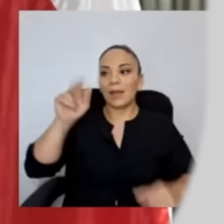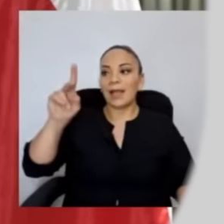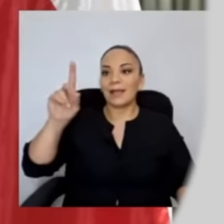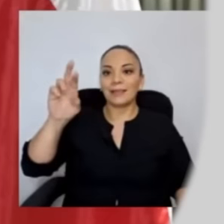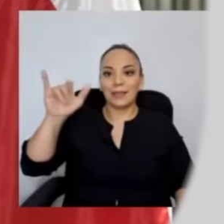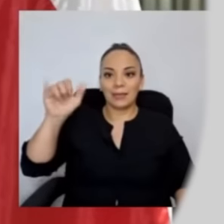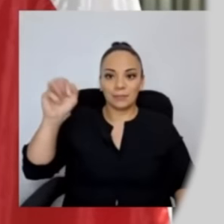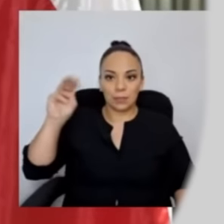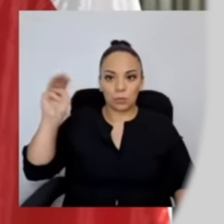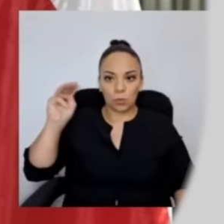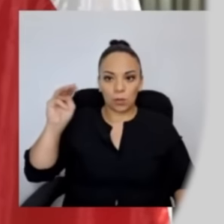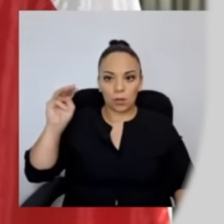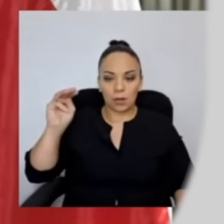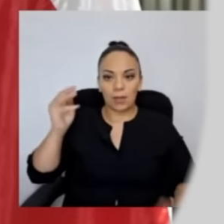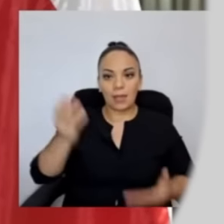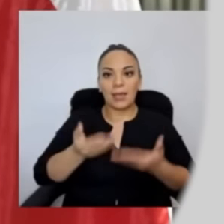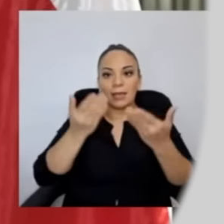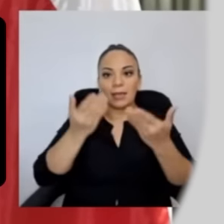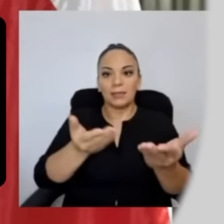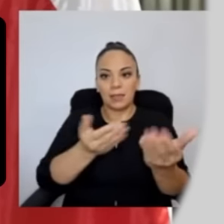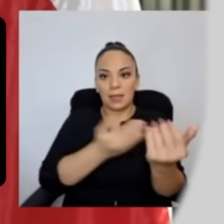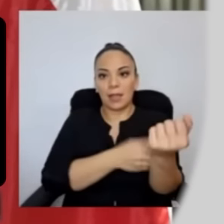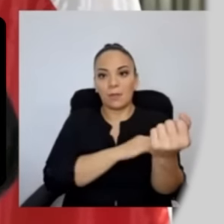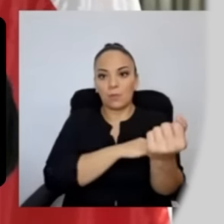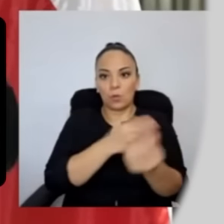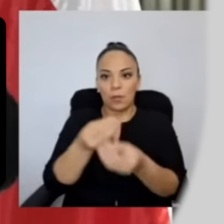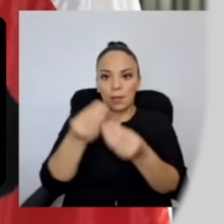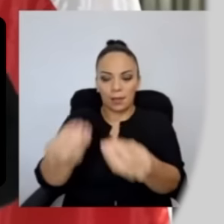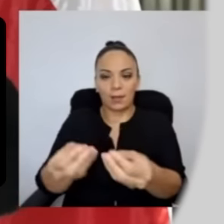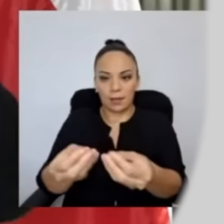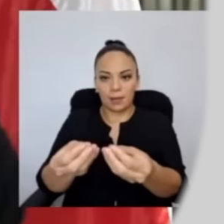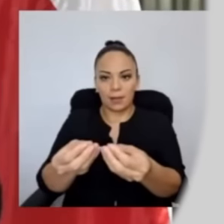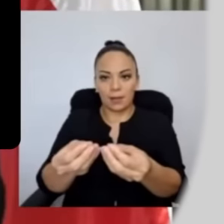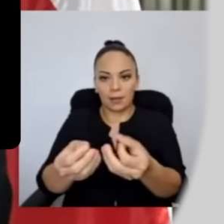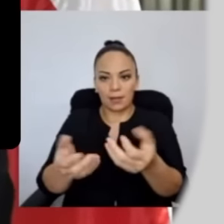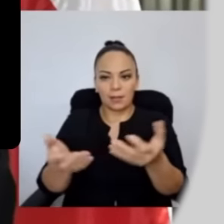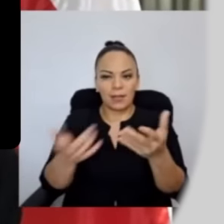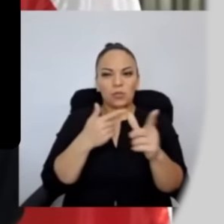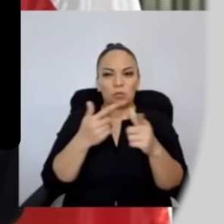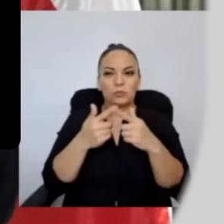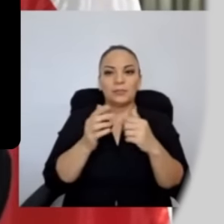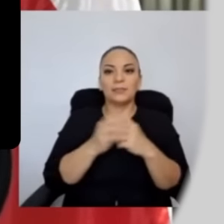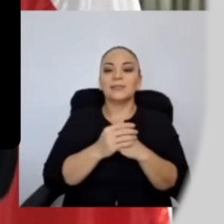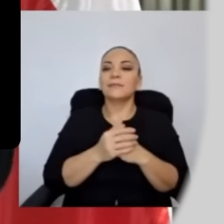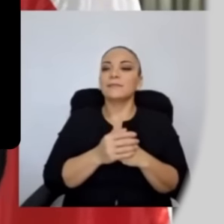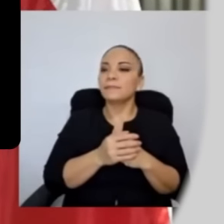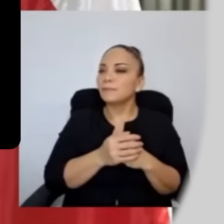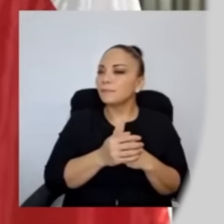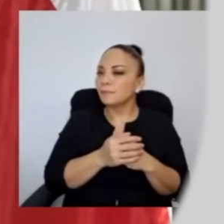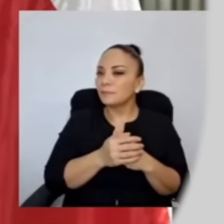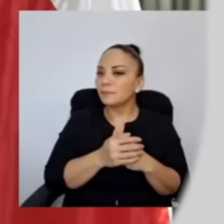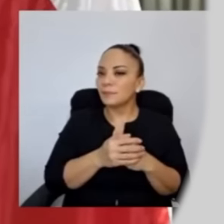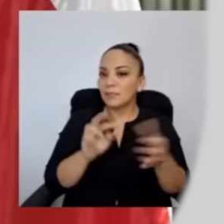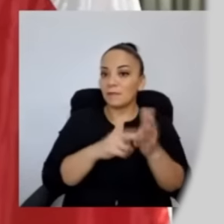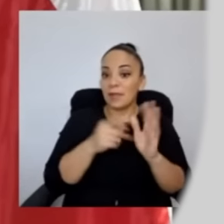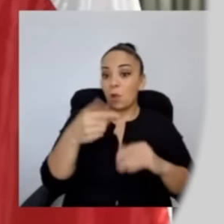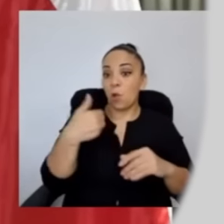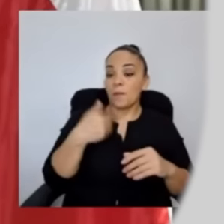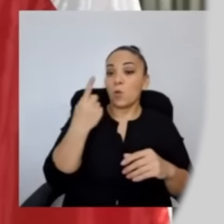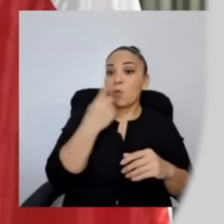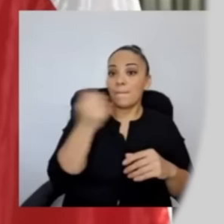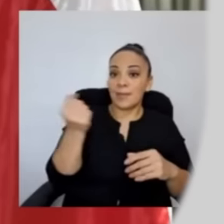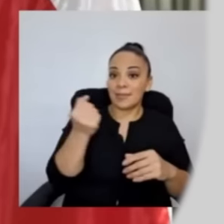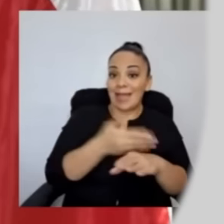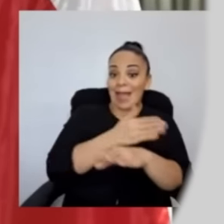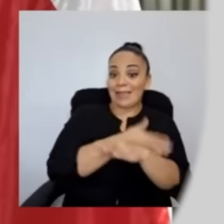Obrador entrega el poder el 1 de octubre. Entonces, él tiene un mes antes de que llegue doña Claudia, donde